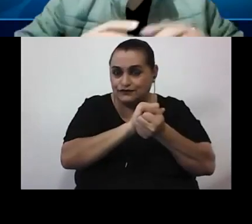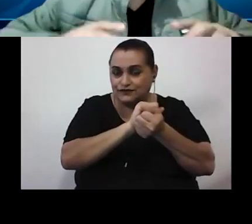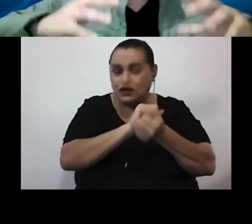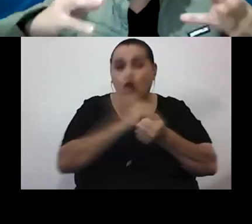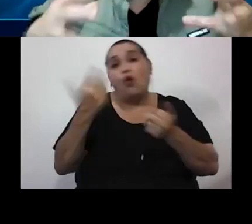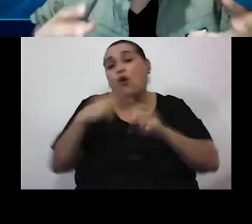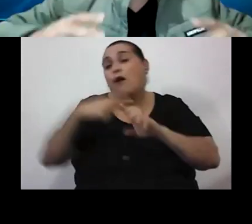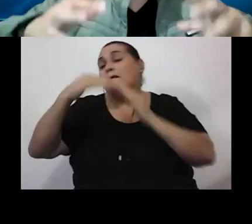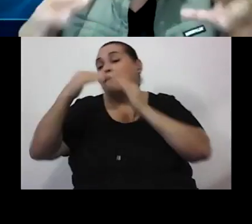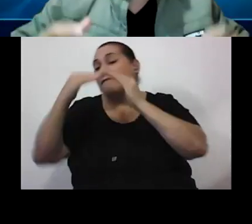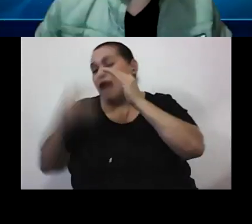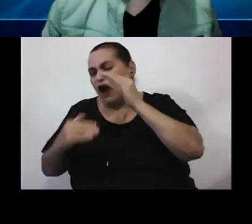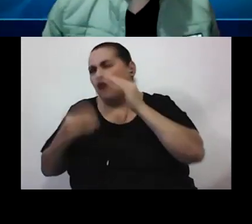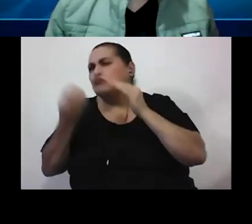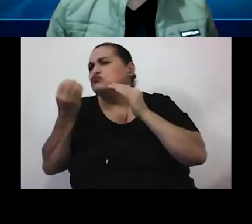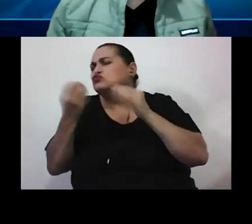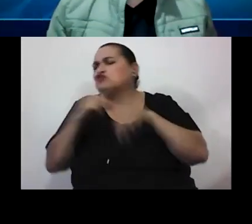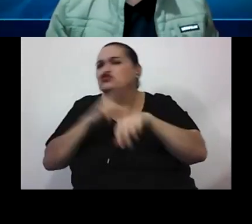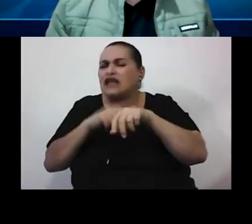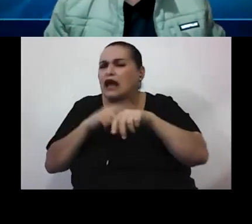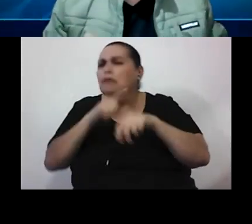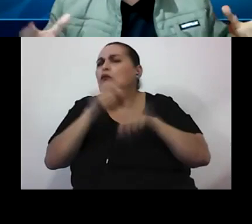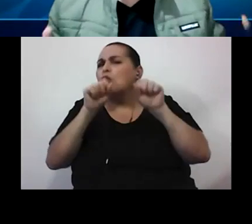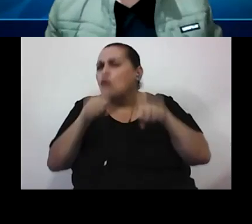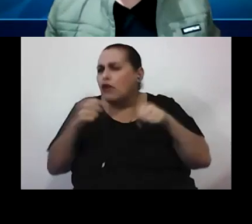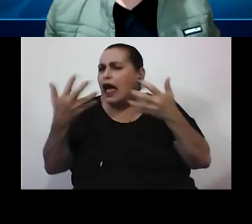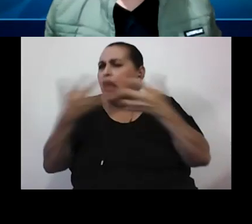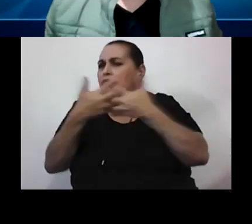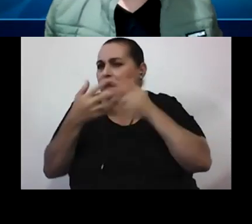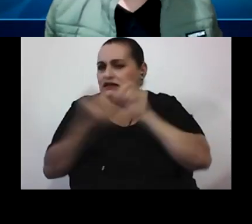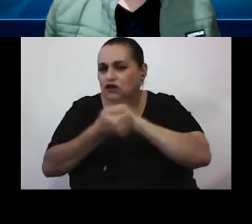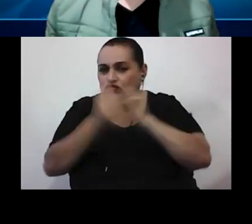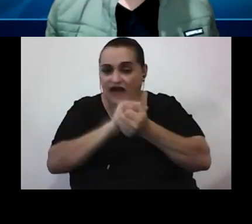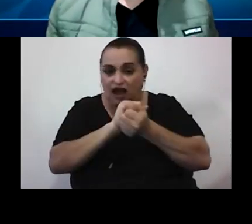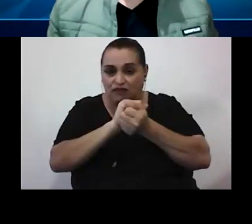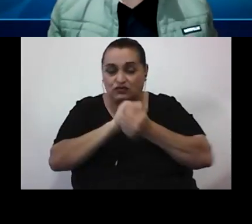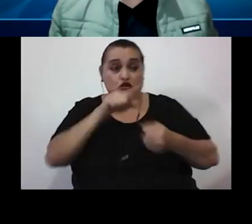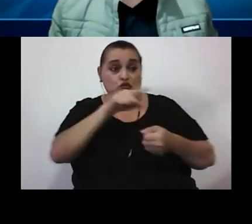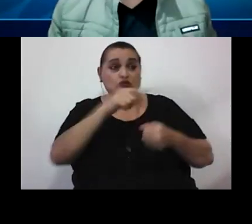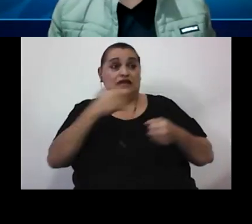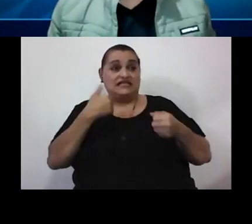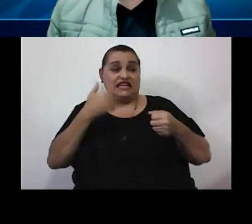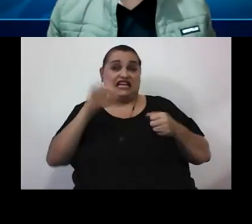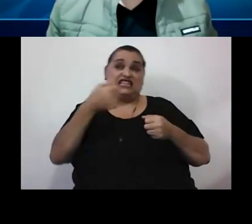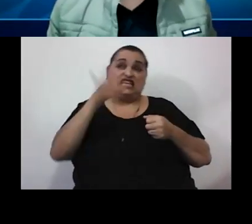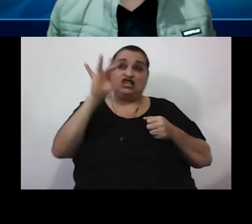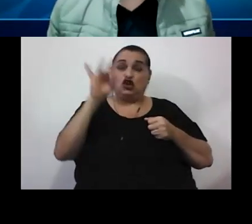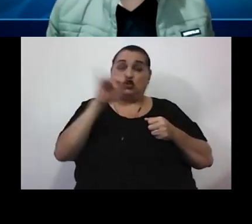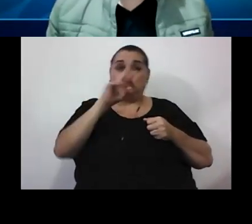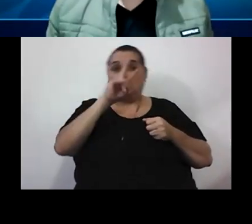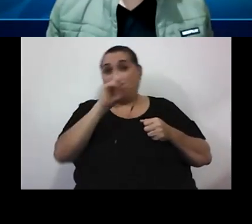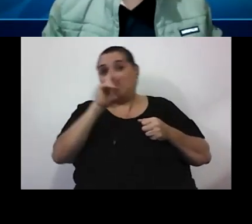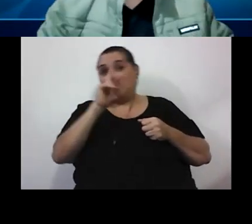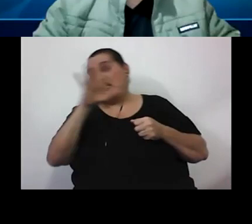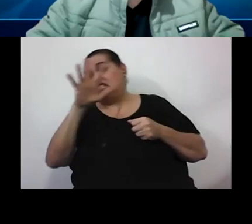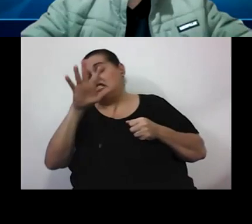baja, le toma mucho tiempo adaptarse a esos cambios. Porque miren, ustedes tienen alrededor de 18, 20, 25 y a veces hasta